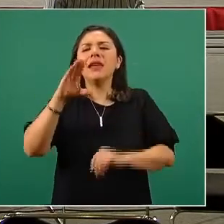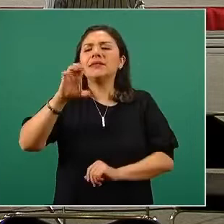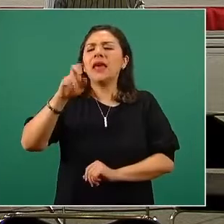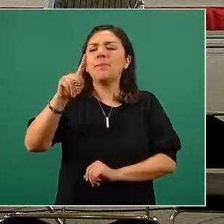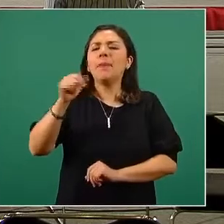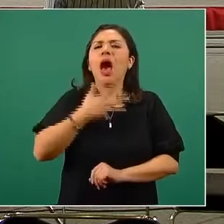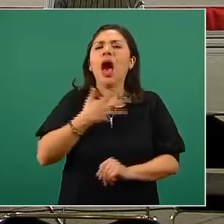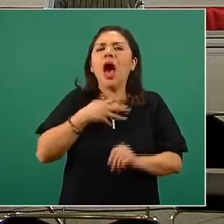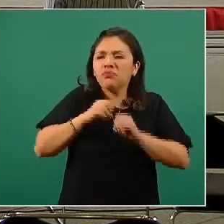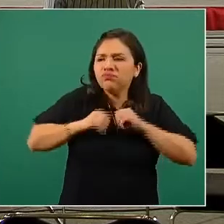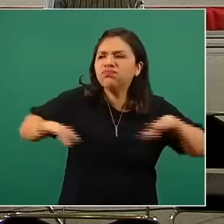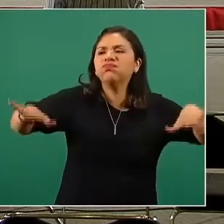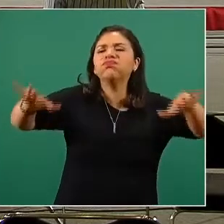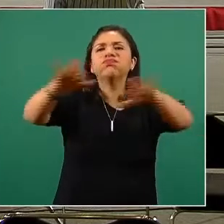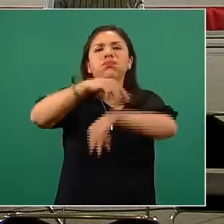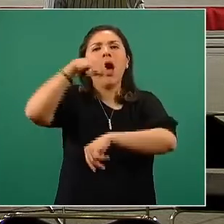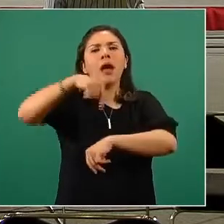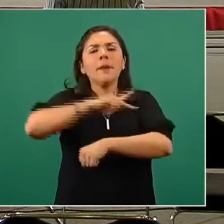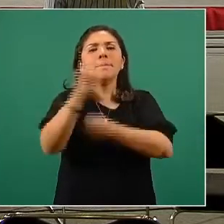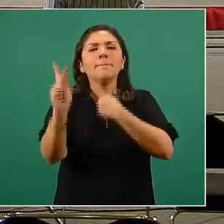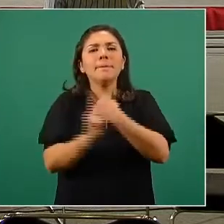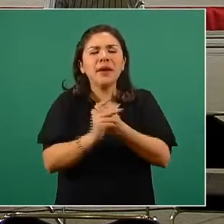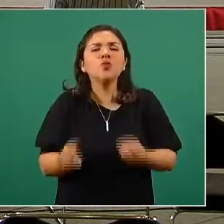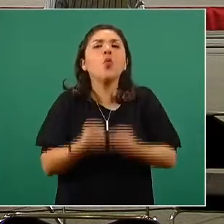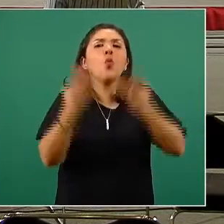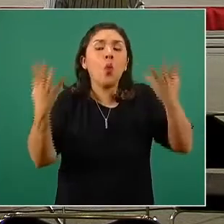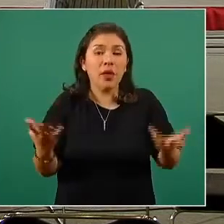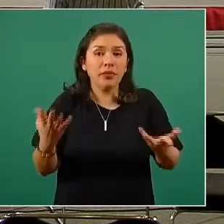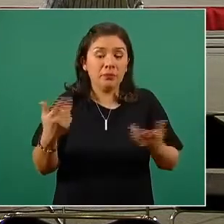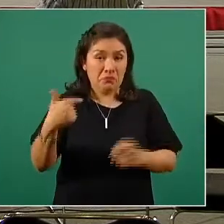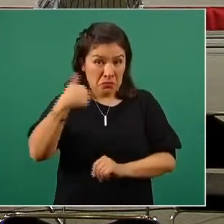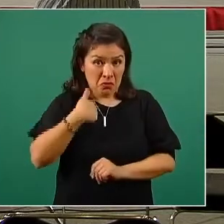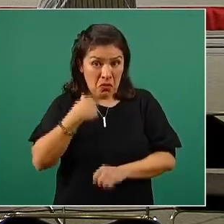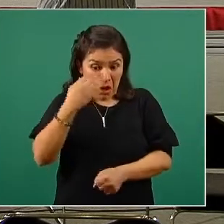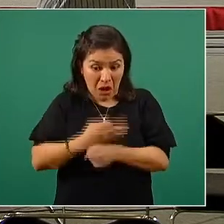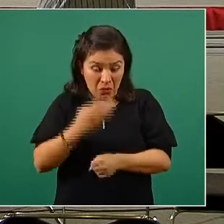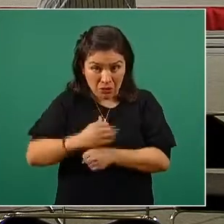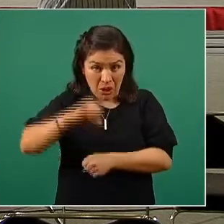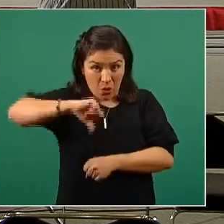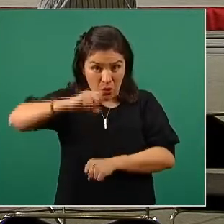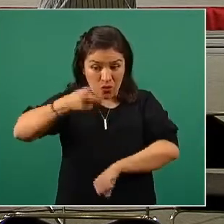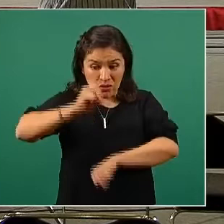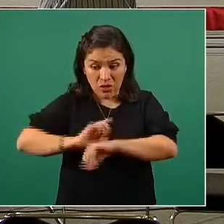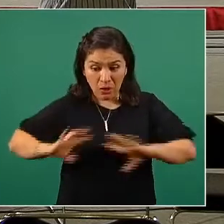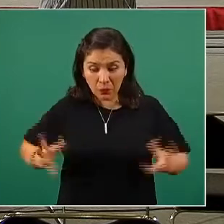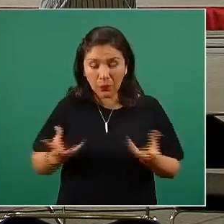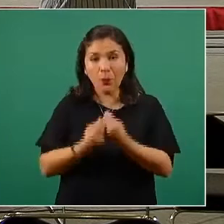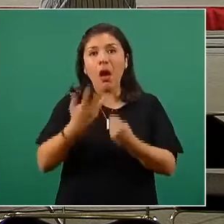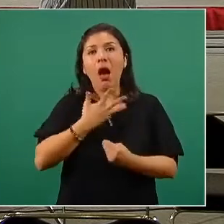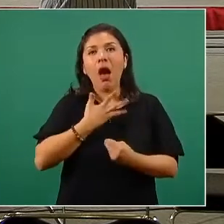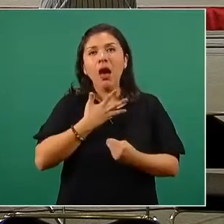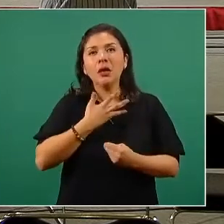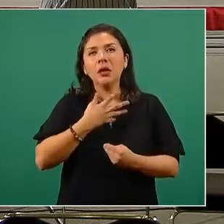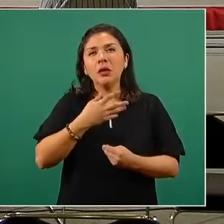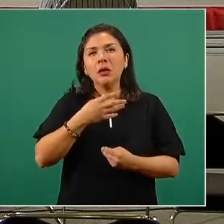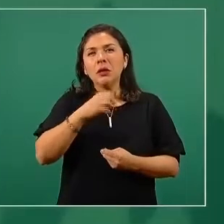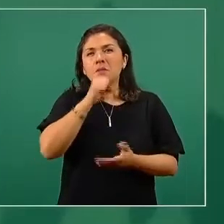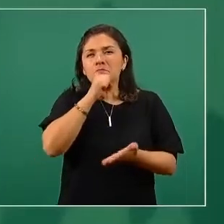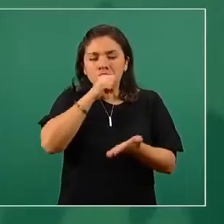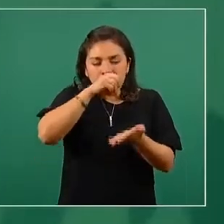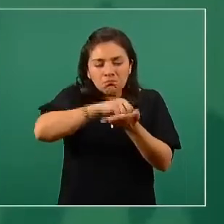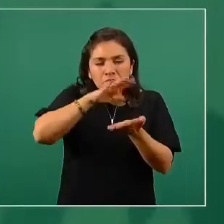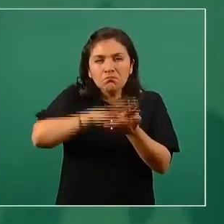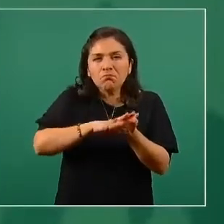encuentran circulando. Hemos incluso hasta el día de hoy tenido un corte